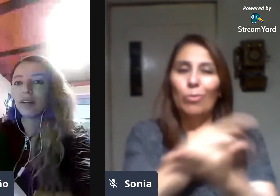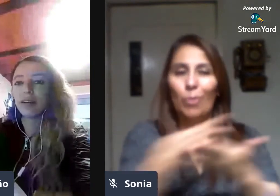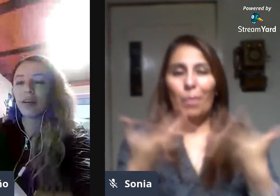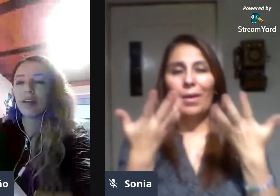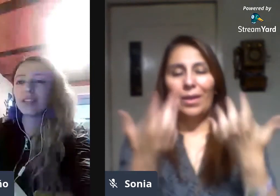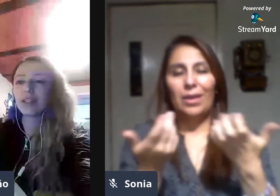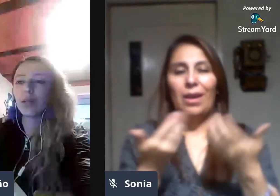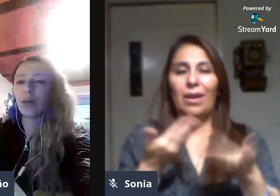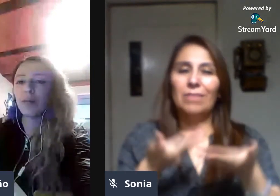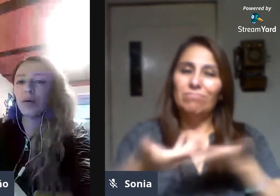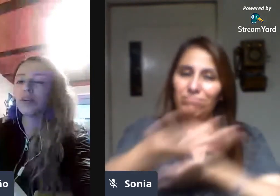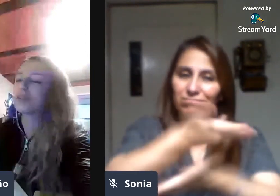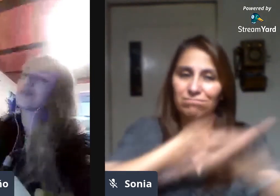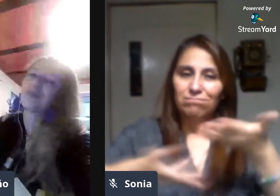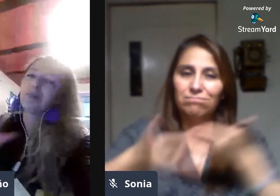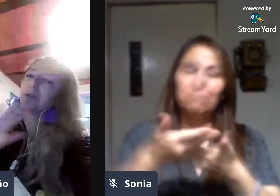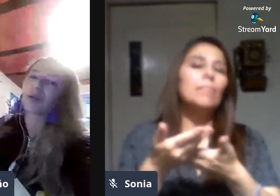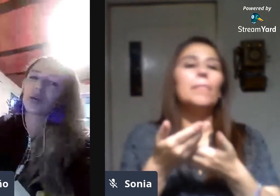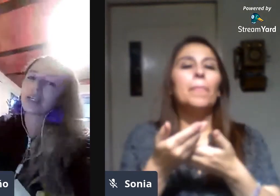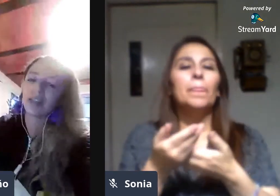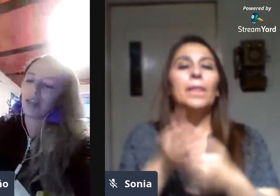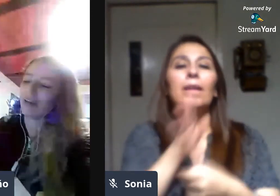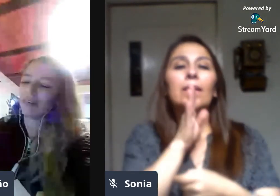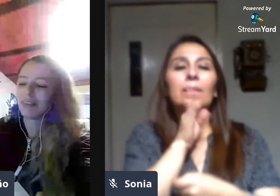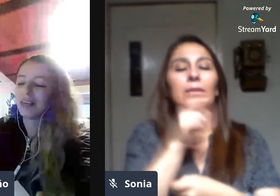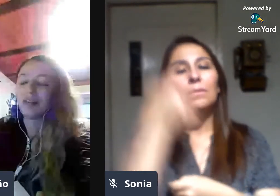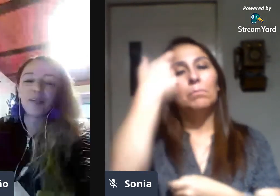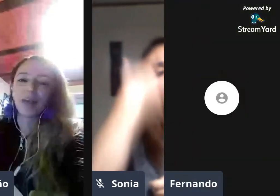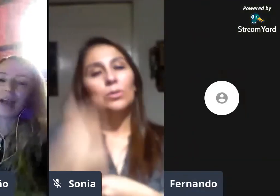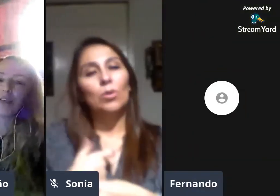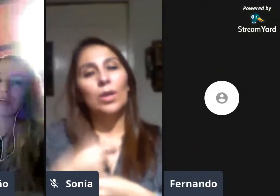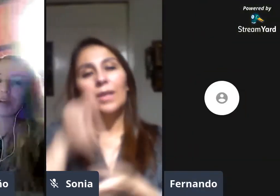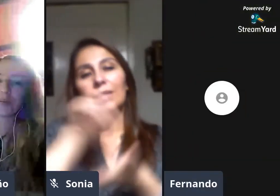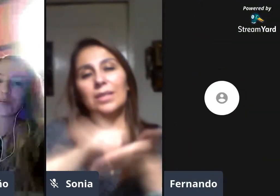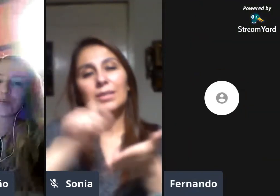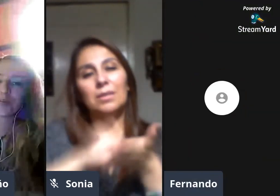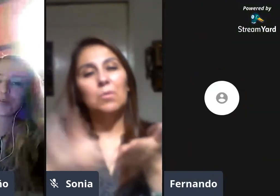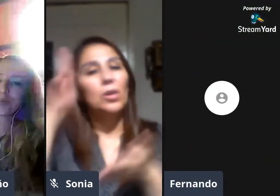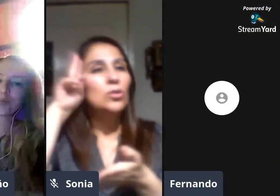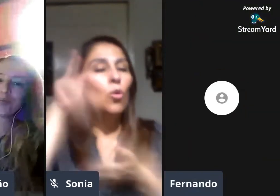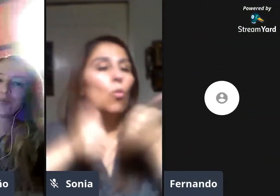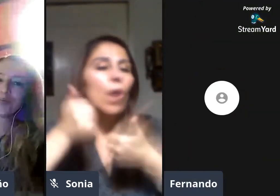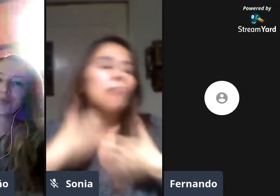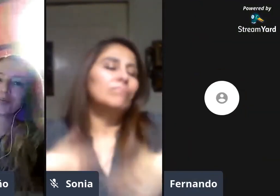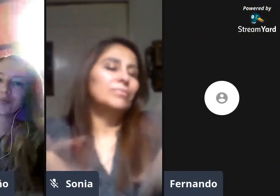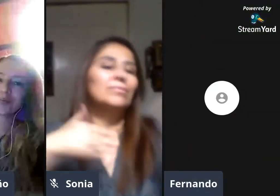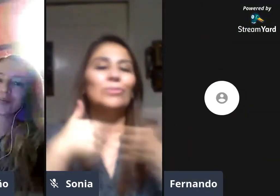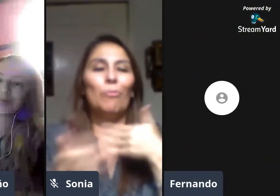de quienes escribimos por lo que sea vale fer